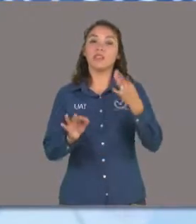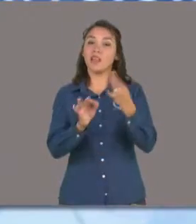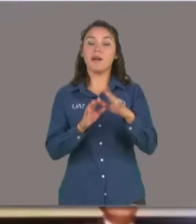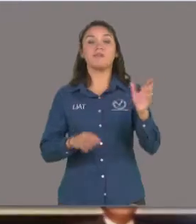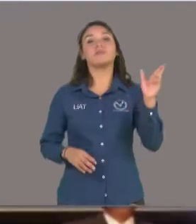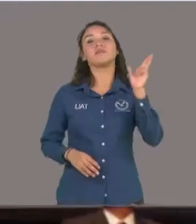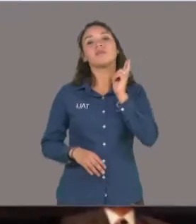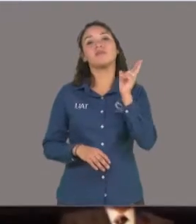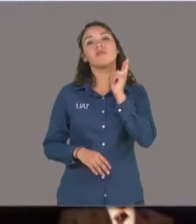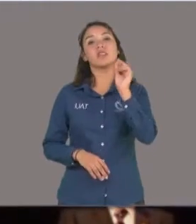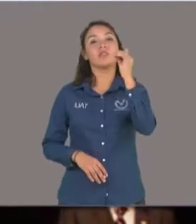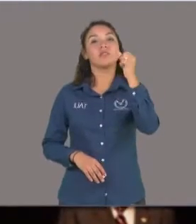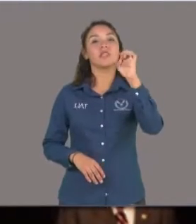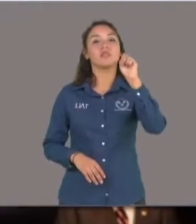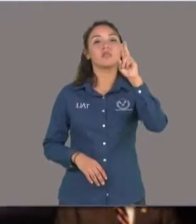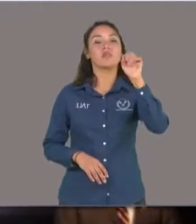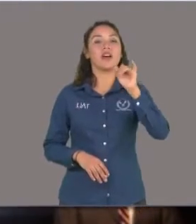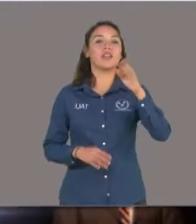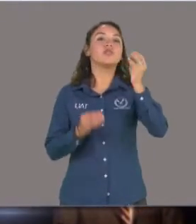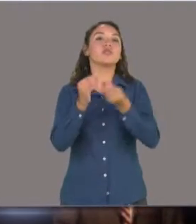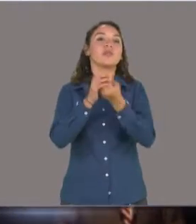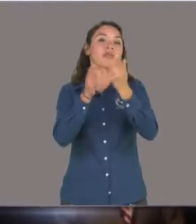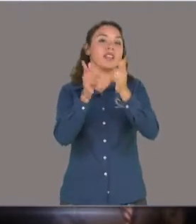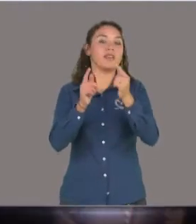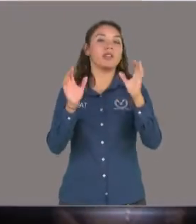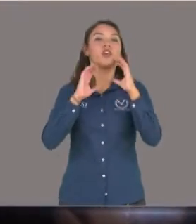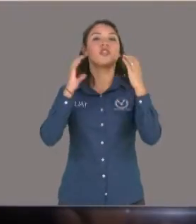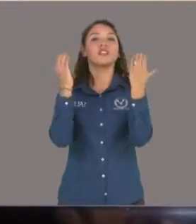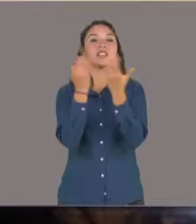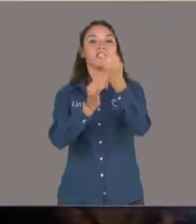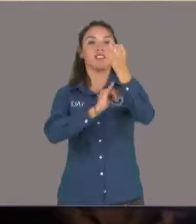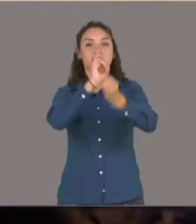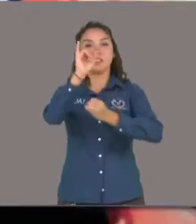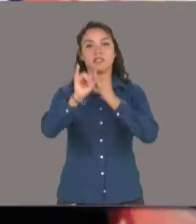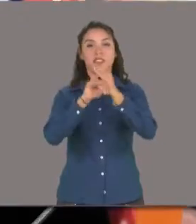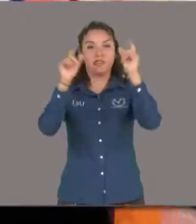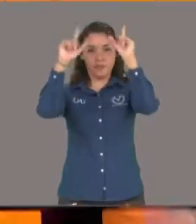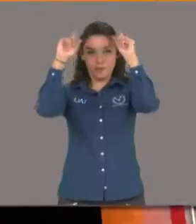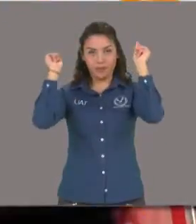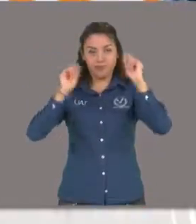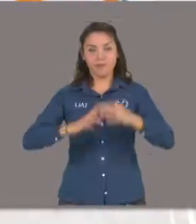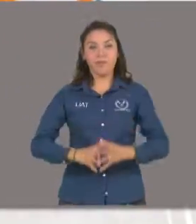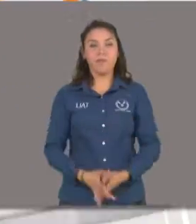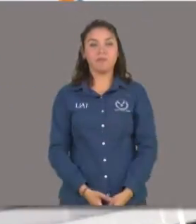Inauguró el rector José Andrés Suárez Fernández en el Campo Unobolaredo, el Congreso Internacional de Enfermería.